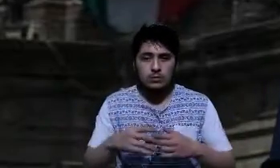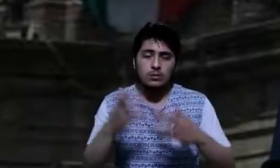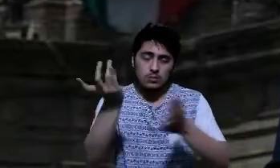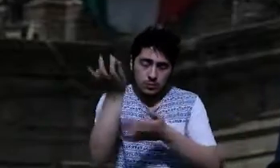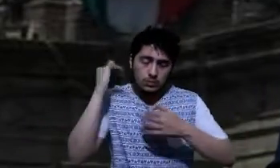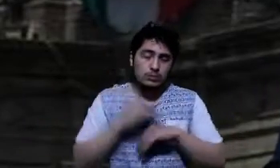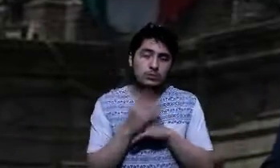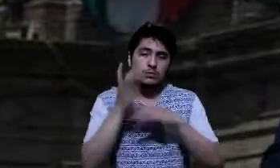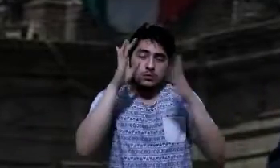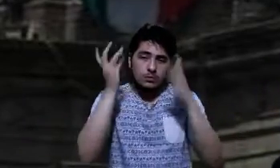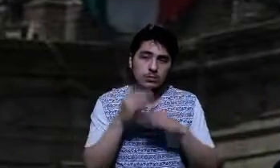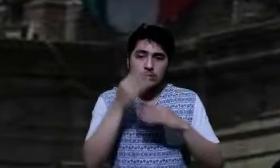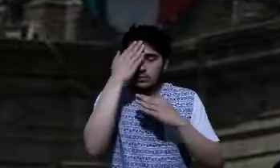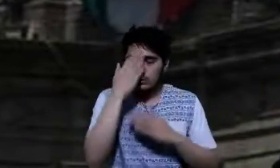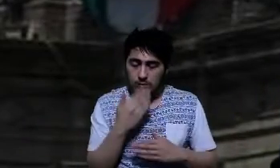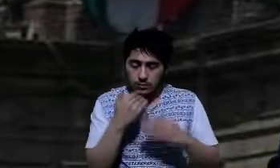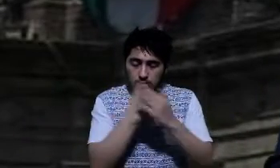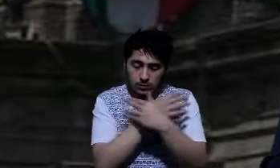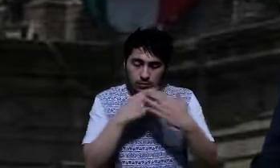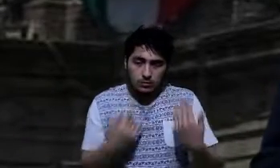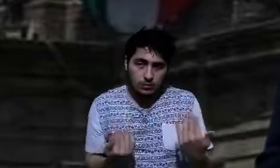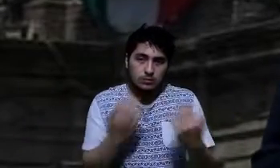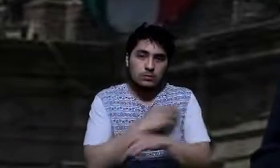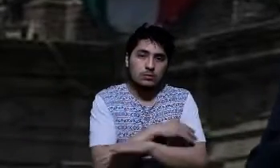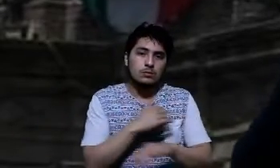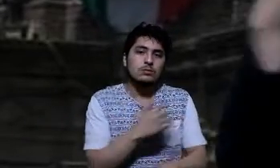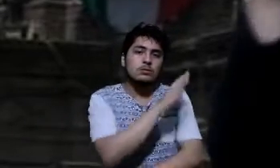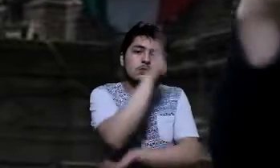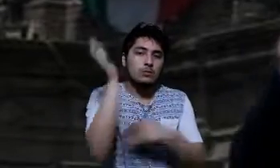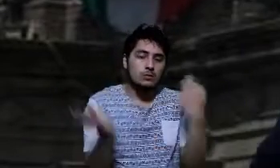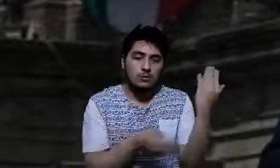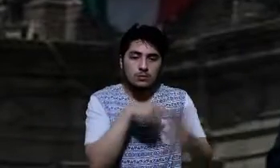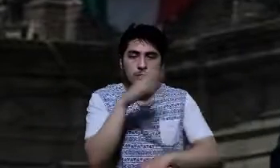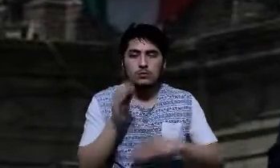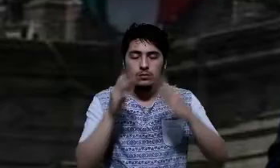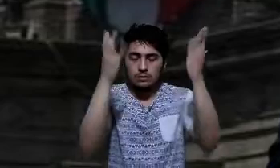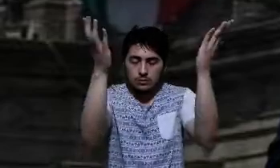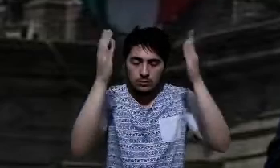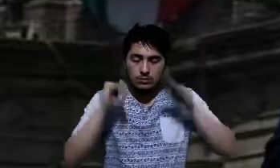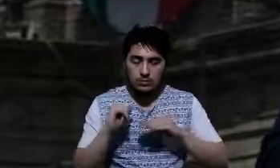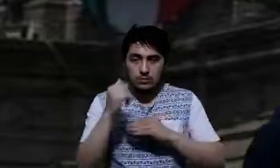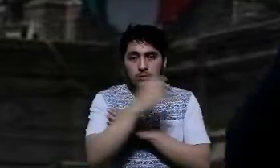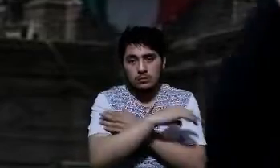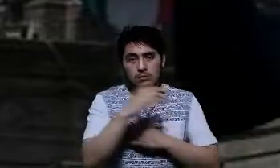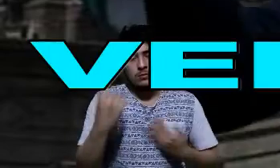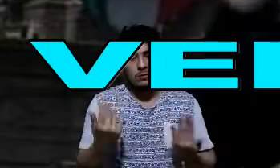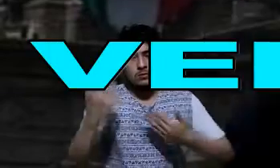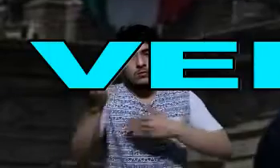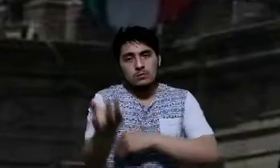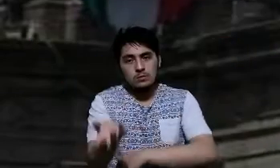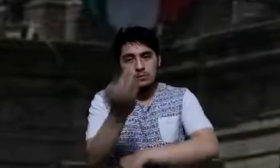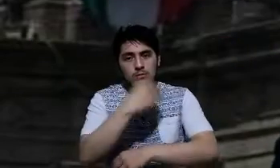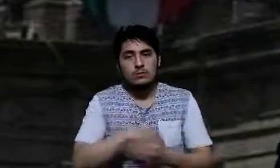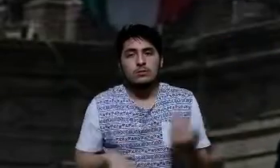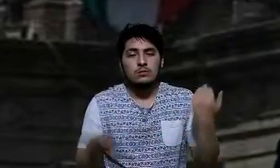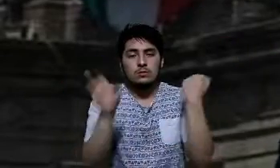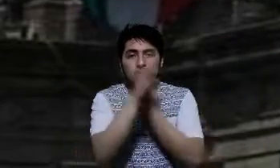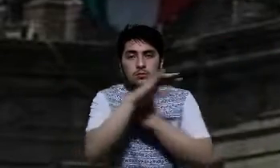Amigo y amiga, hoy es un nuevo día para